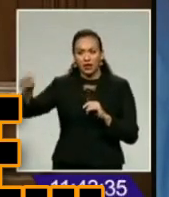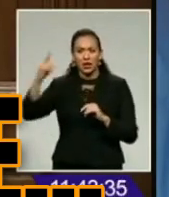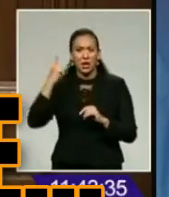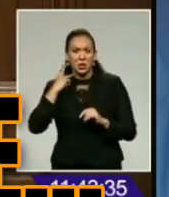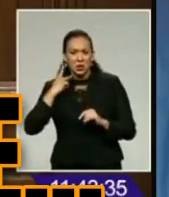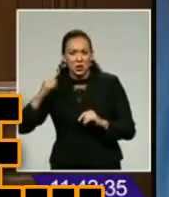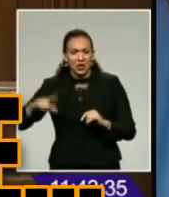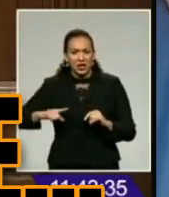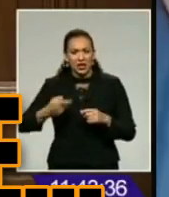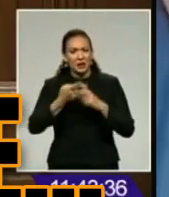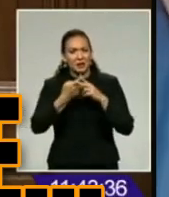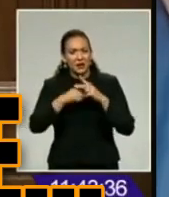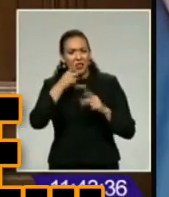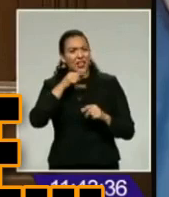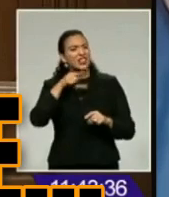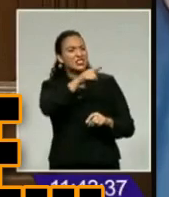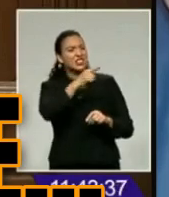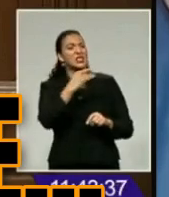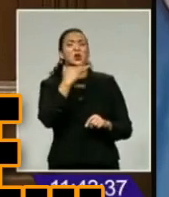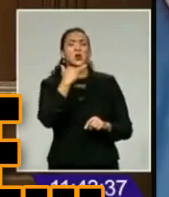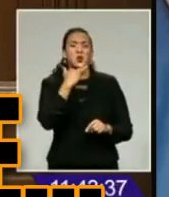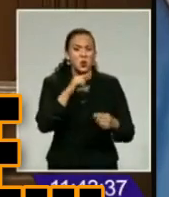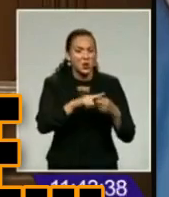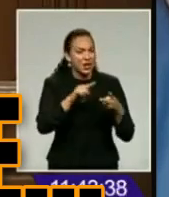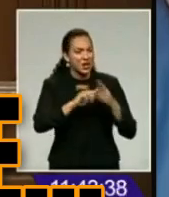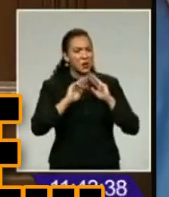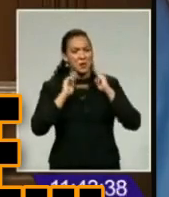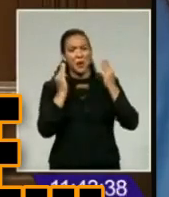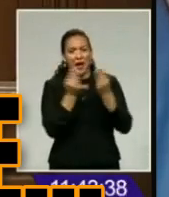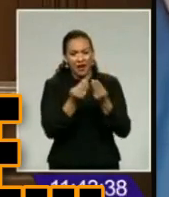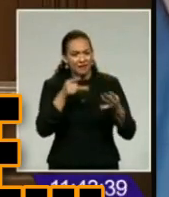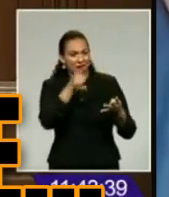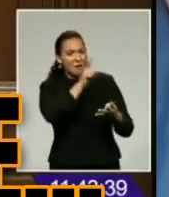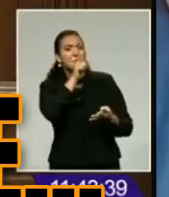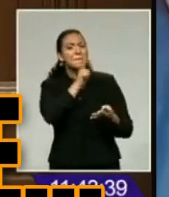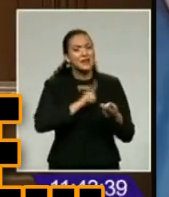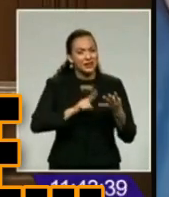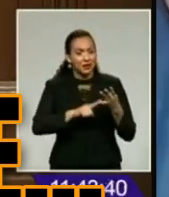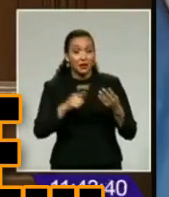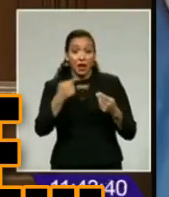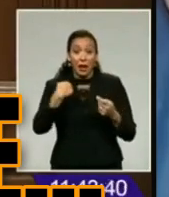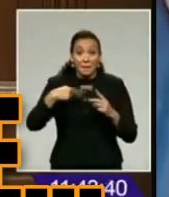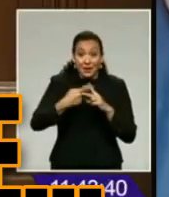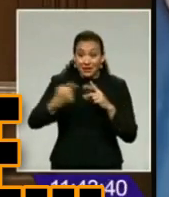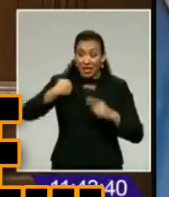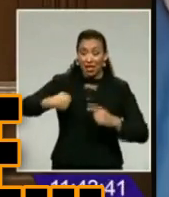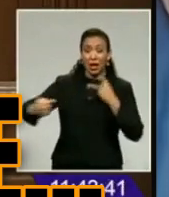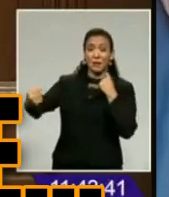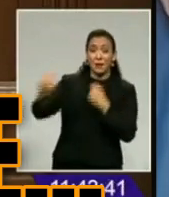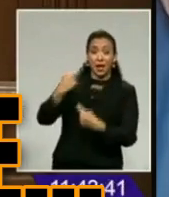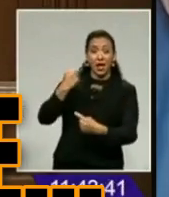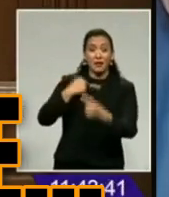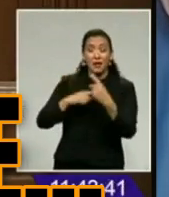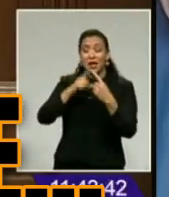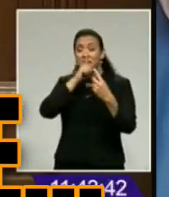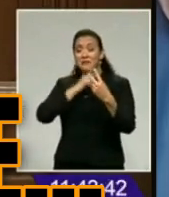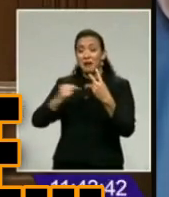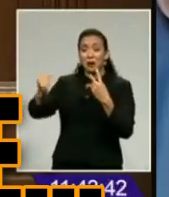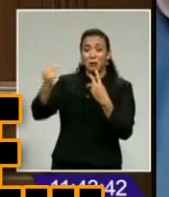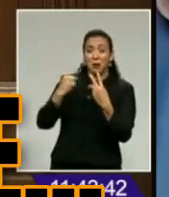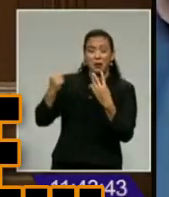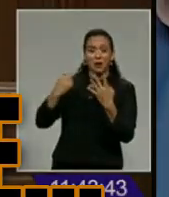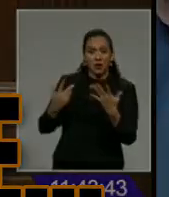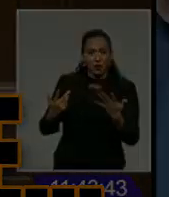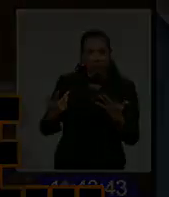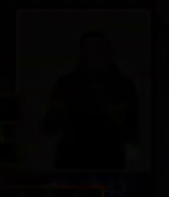Batres, pone en su lugar a la traidora, a la corrupta ministra